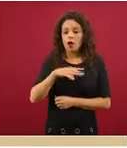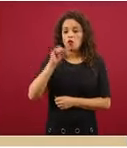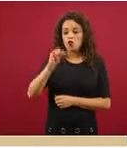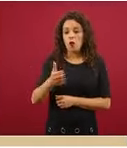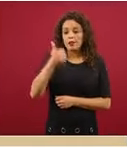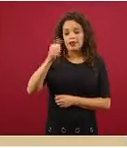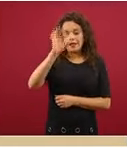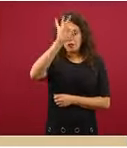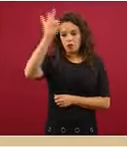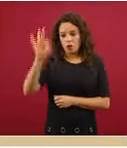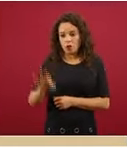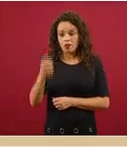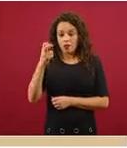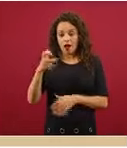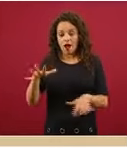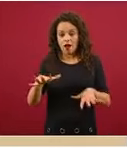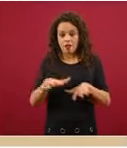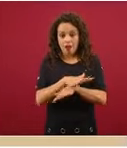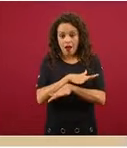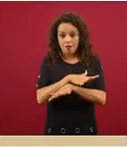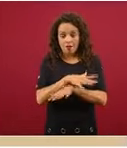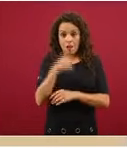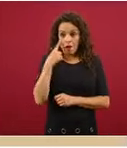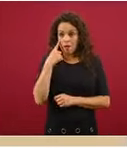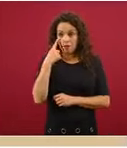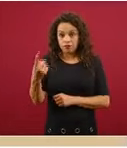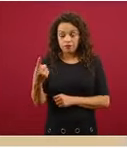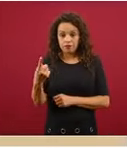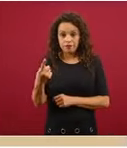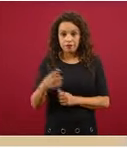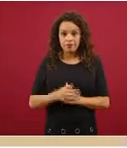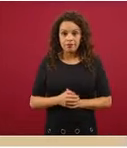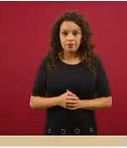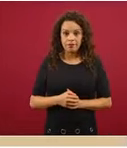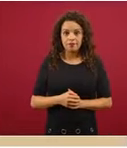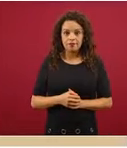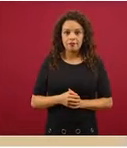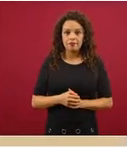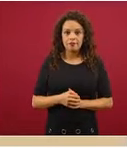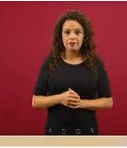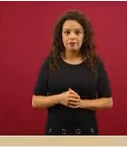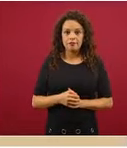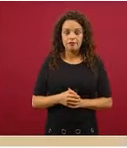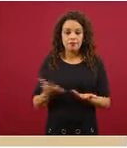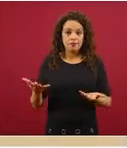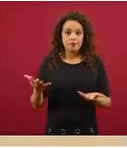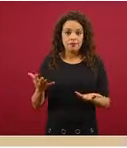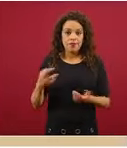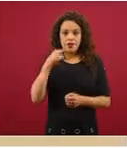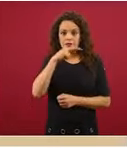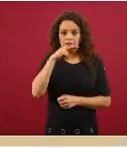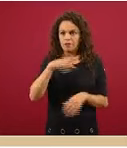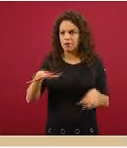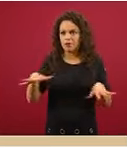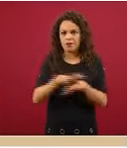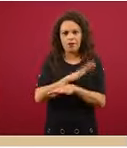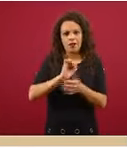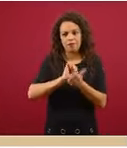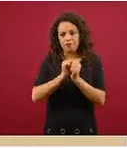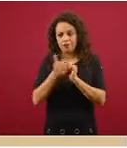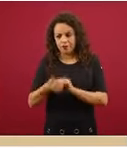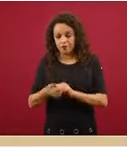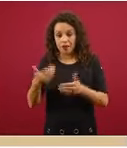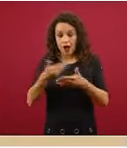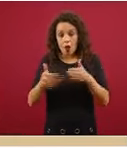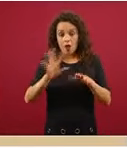Ese fue el cambio que en su momento ocurrió de un día para otro. O sea, estamos ya ahora por debajo del punto porcentual y